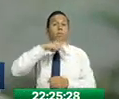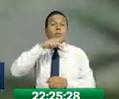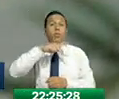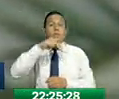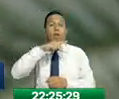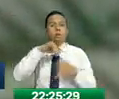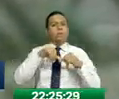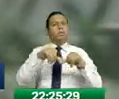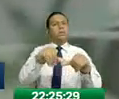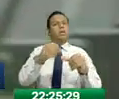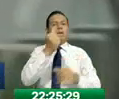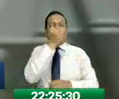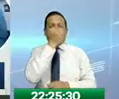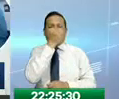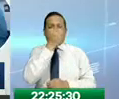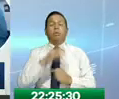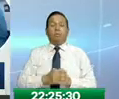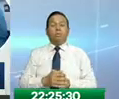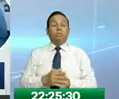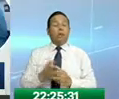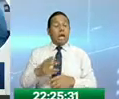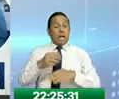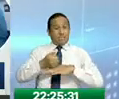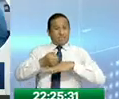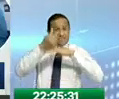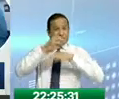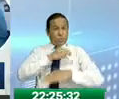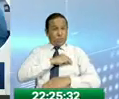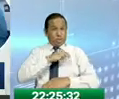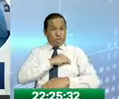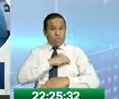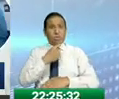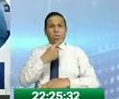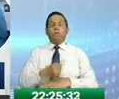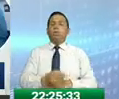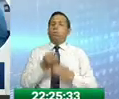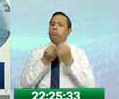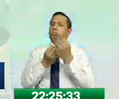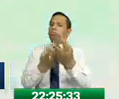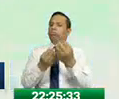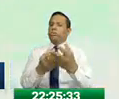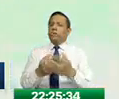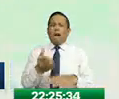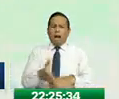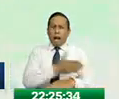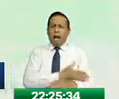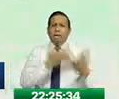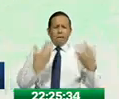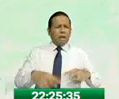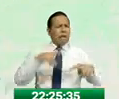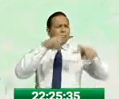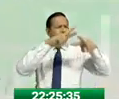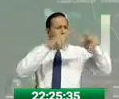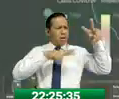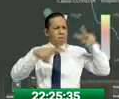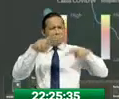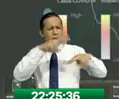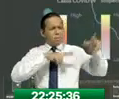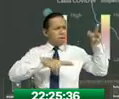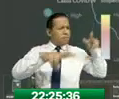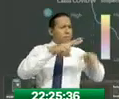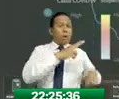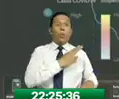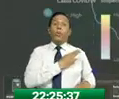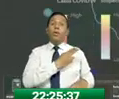color rojo. Así lo anunció el alcalde Agustín Casanova al conocer los resultados de los análisis que realizaron en sesión con la